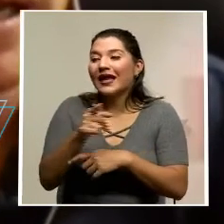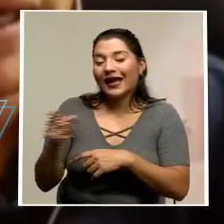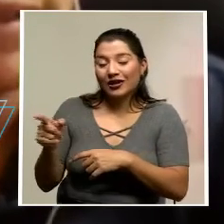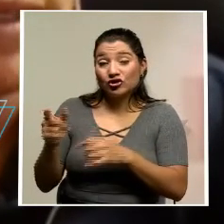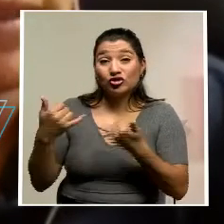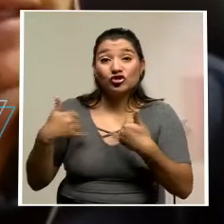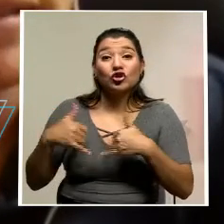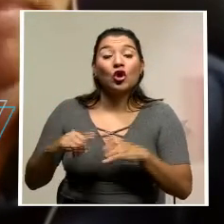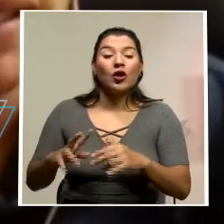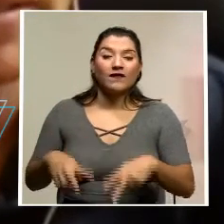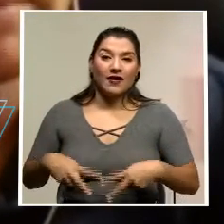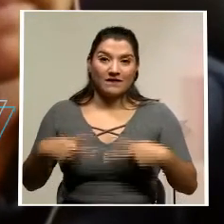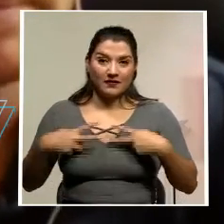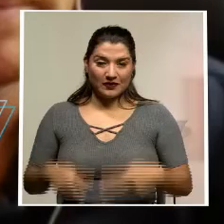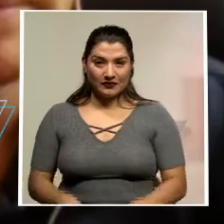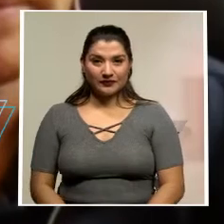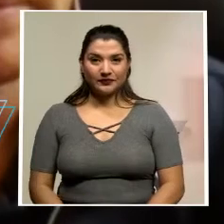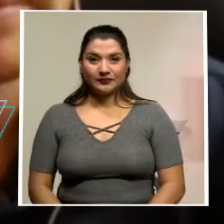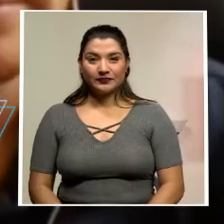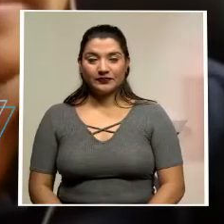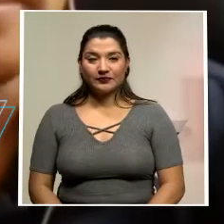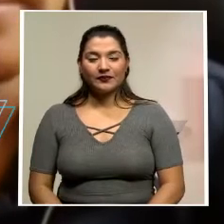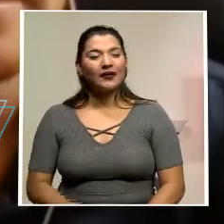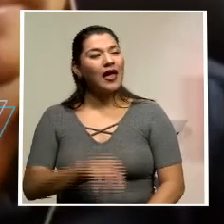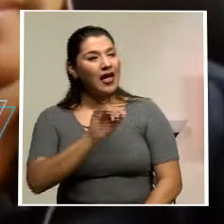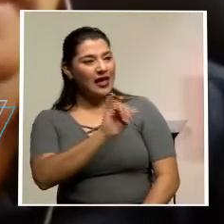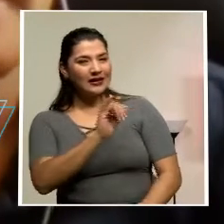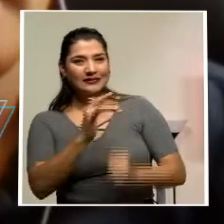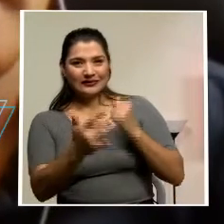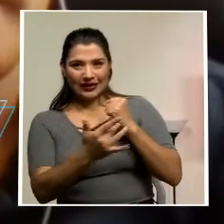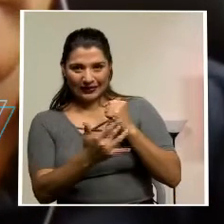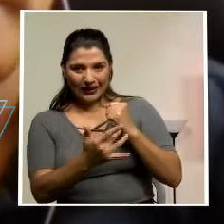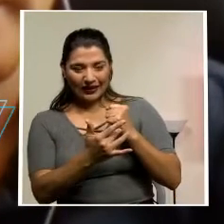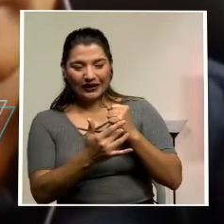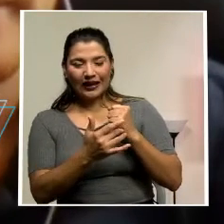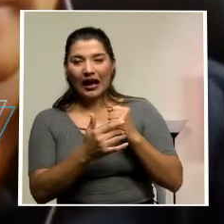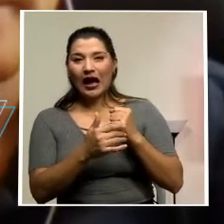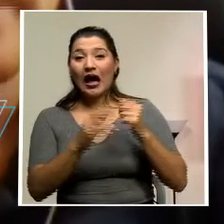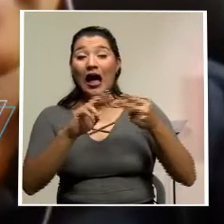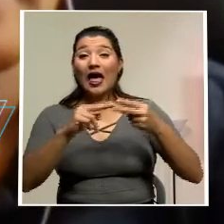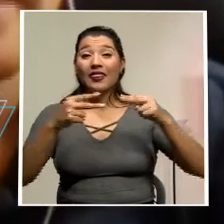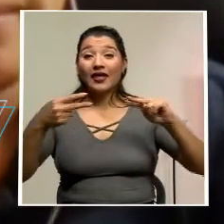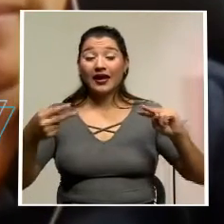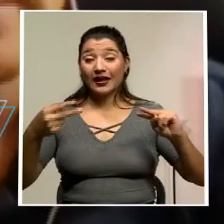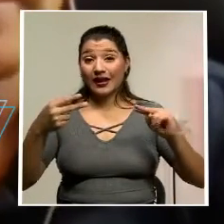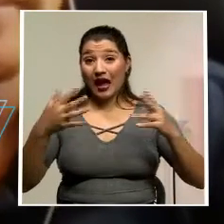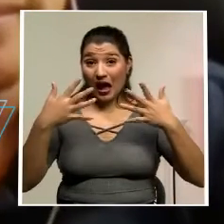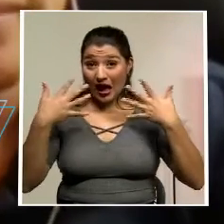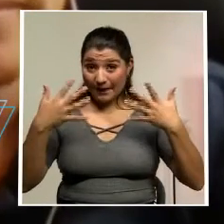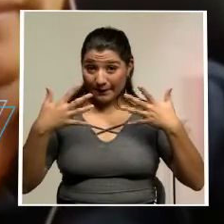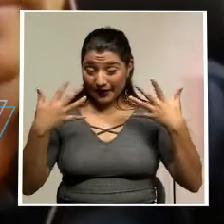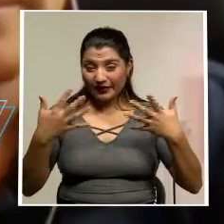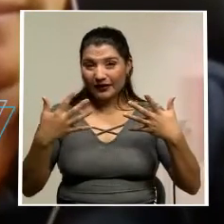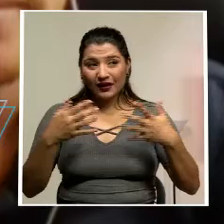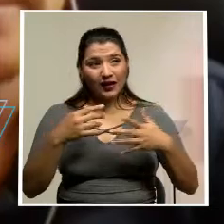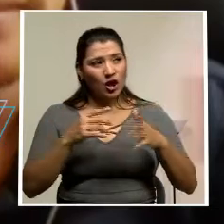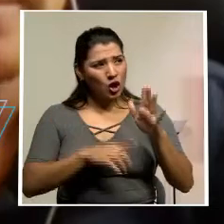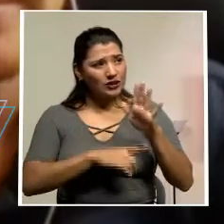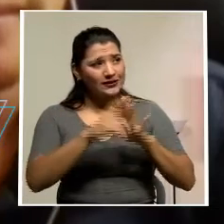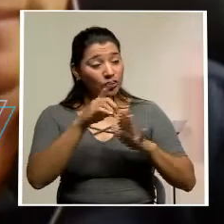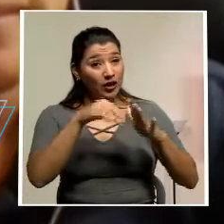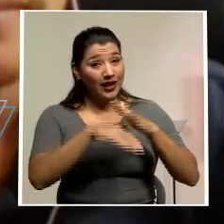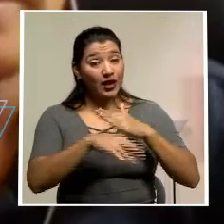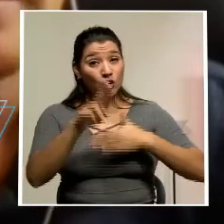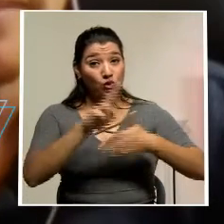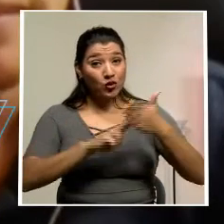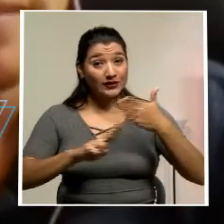todavía existe este pez. Esta técnica de ADN ambiental se desarrolló en la Universidad James Cook